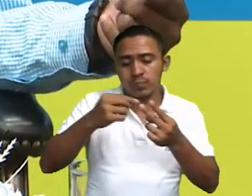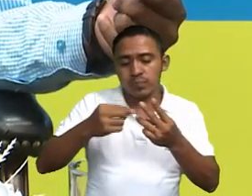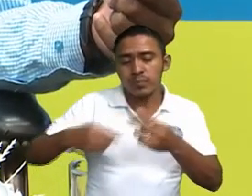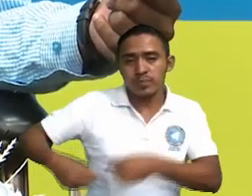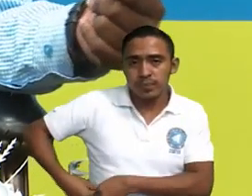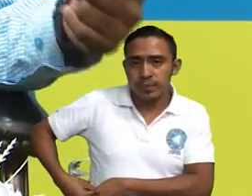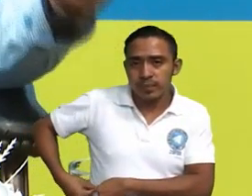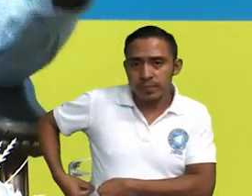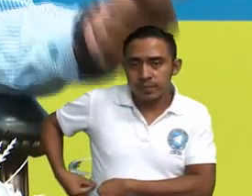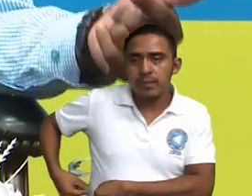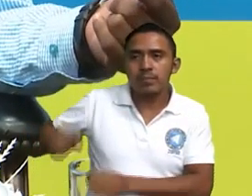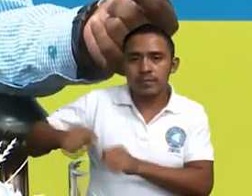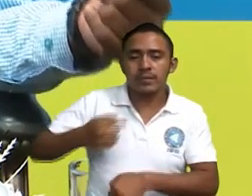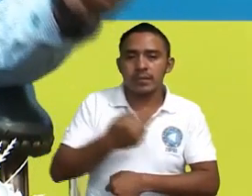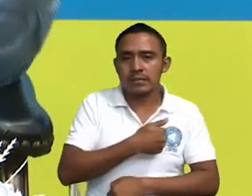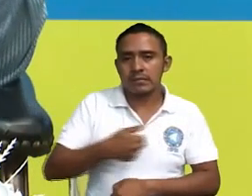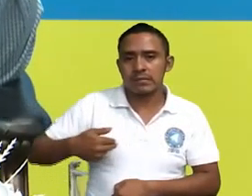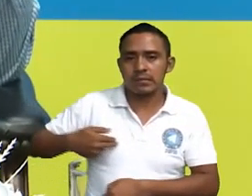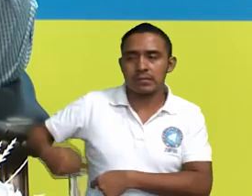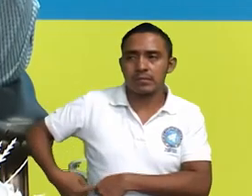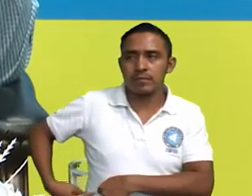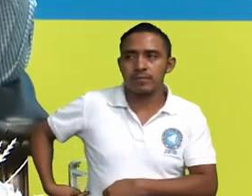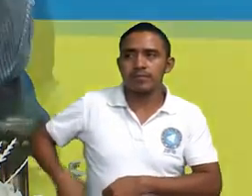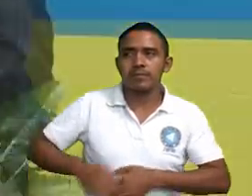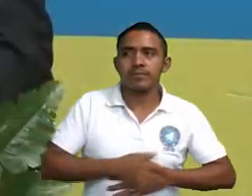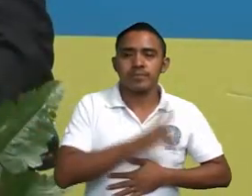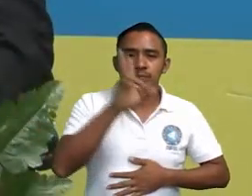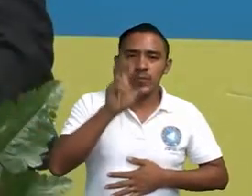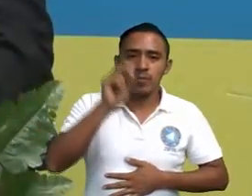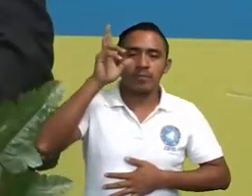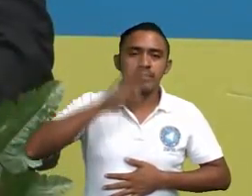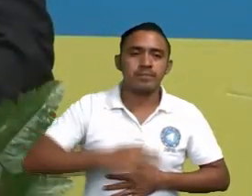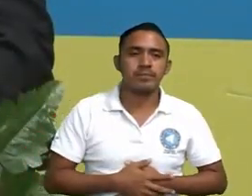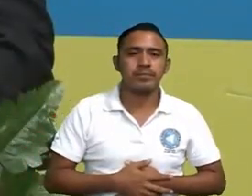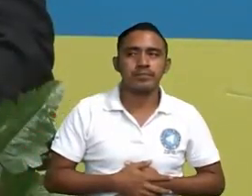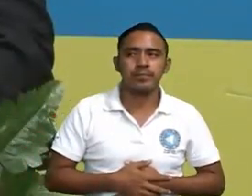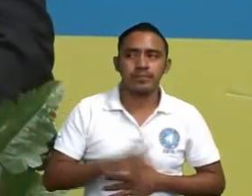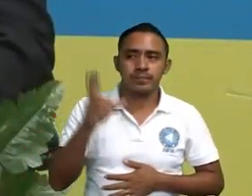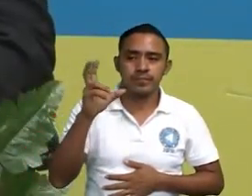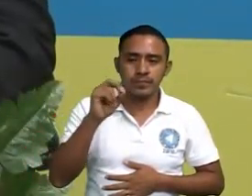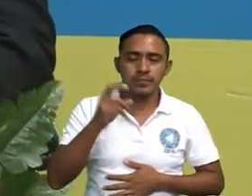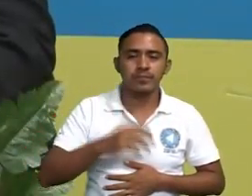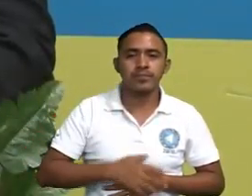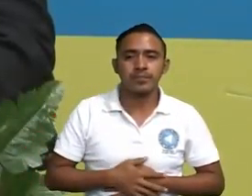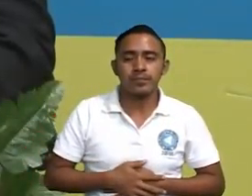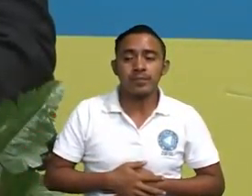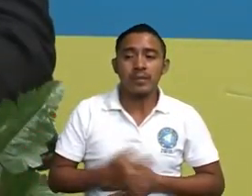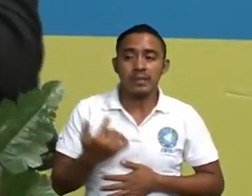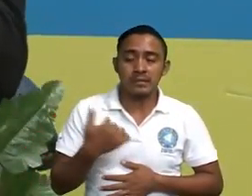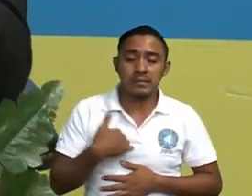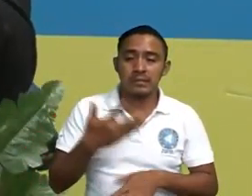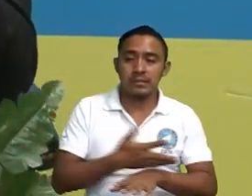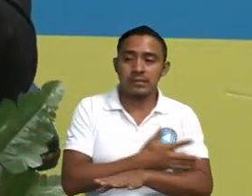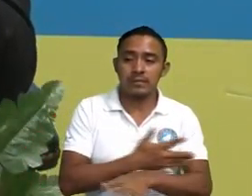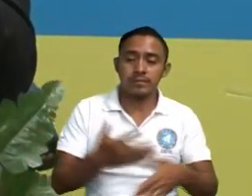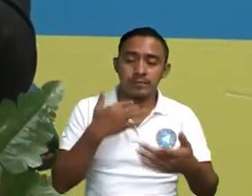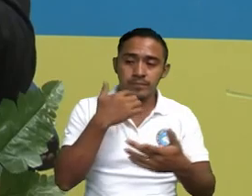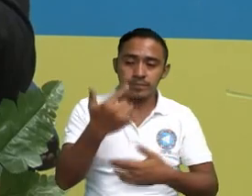proceder a la cirugía. No, la respuesta real no. Nosotros, como te mencioné al